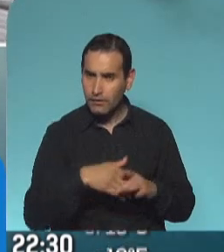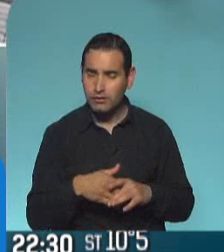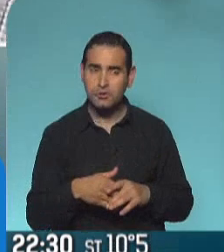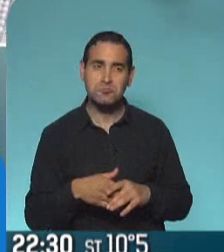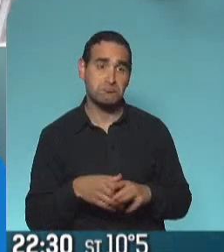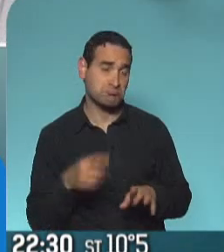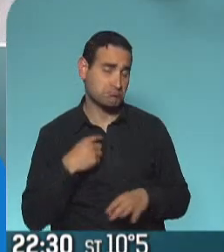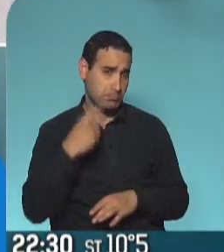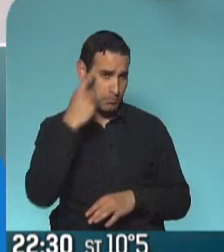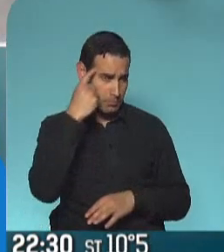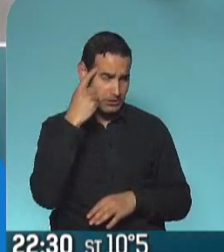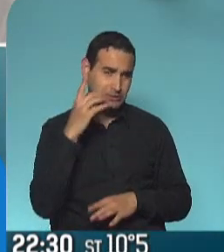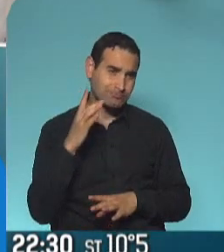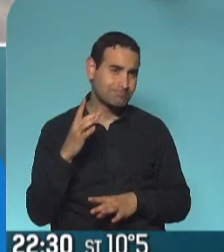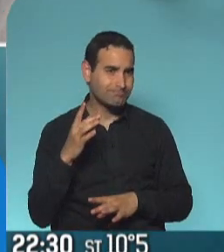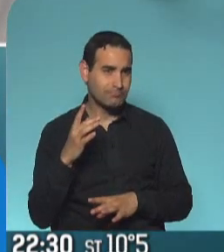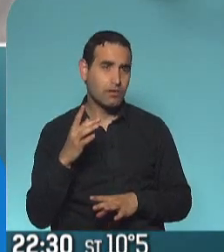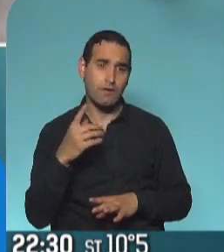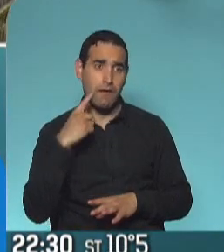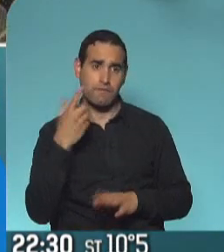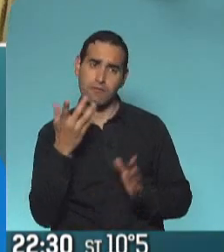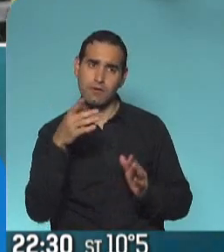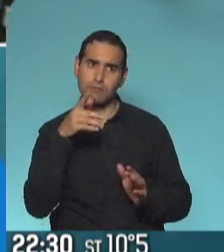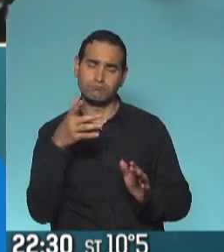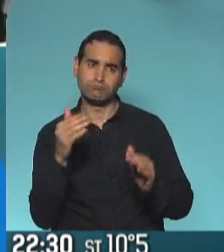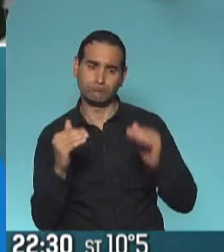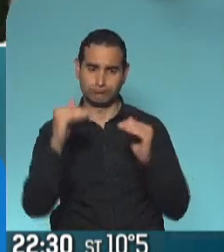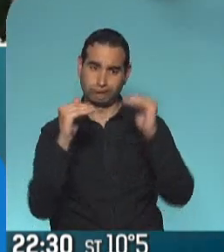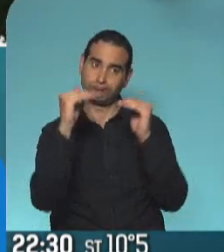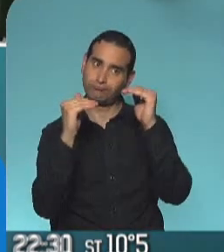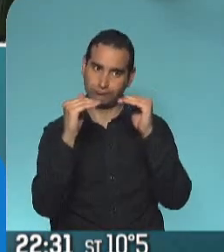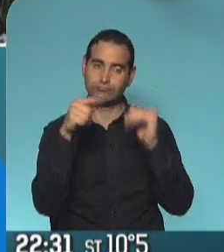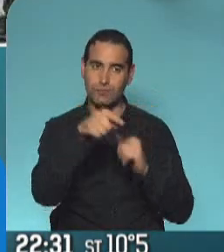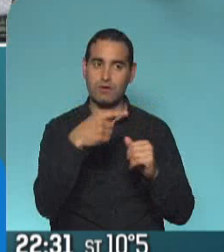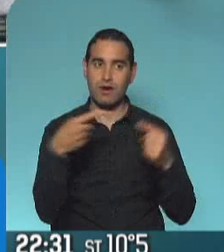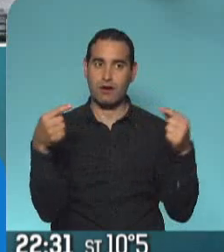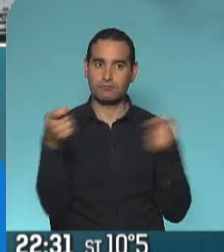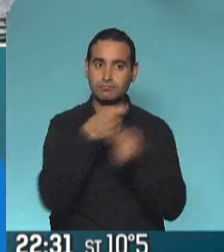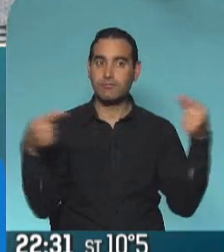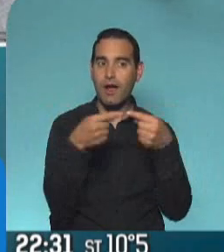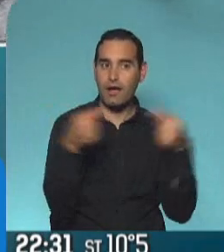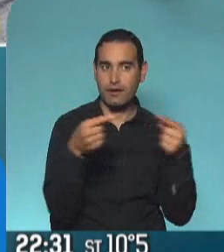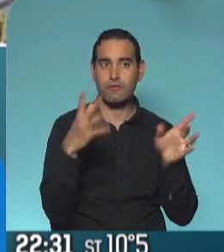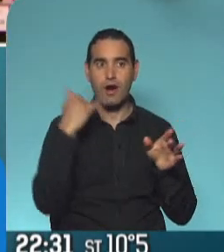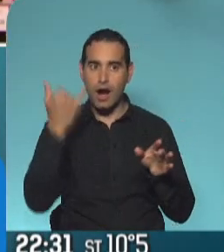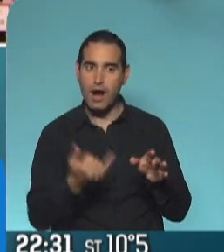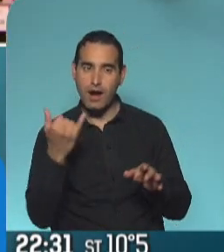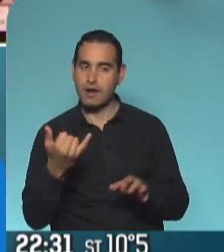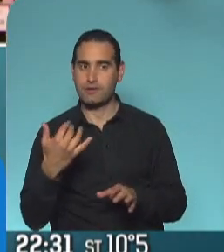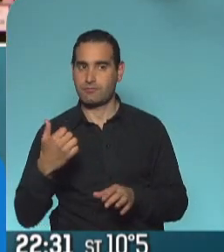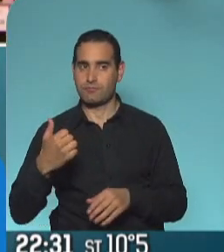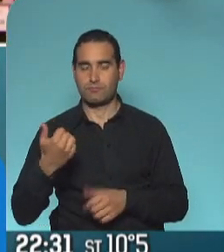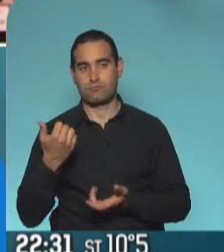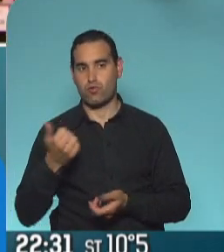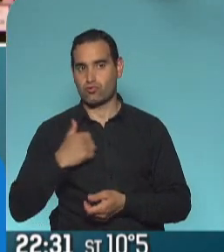Yo creo que son, si no convergentes, paralelas al menos. En este momento, detrás de la guerra, también hay una movilización muy fuerte de recursos en el